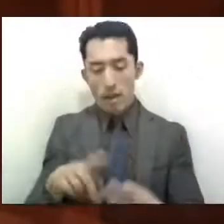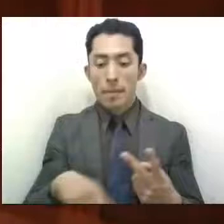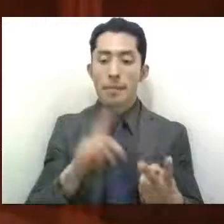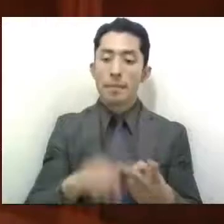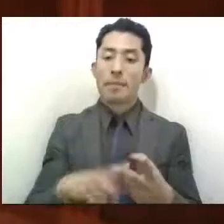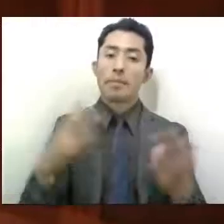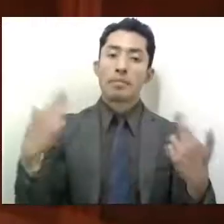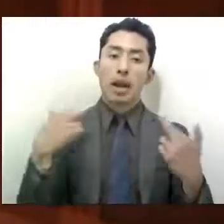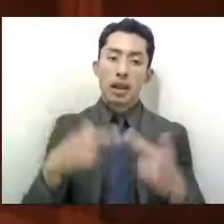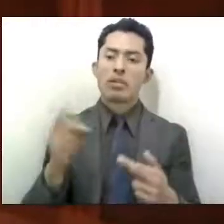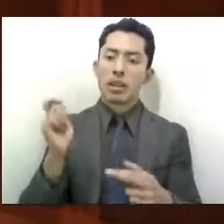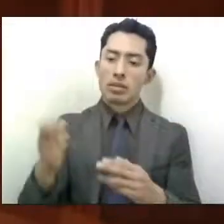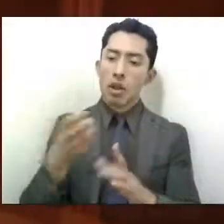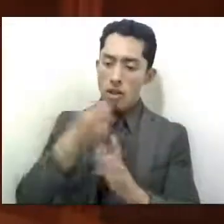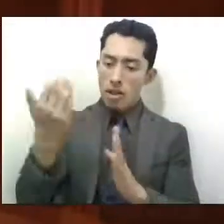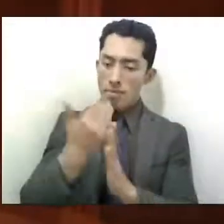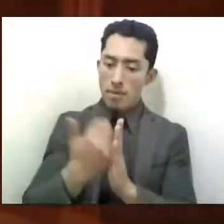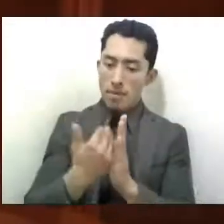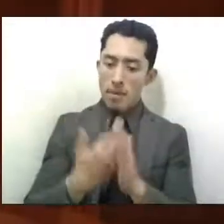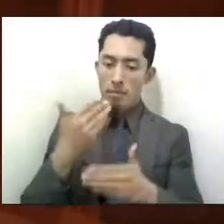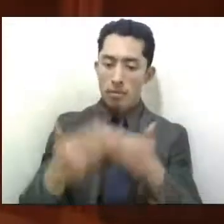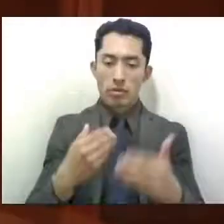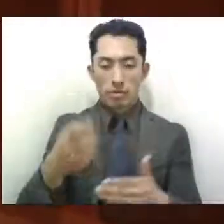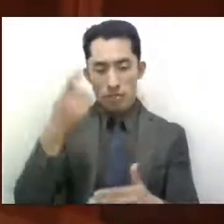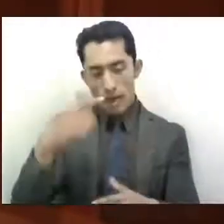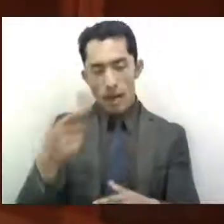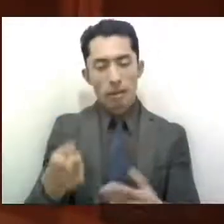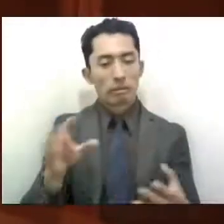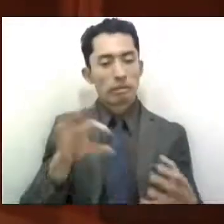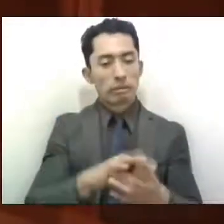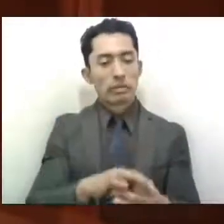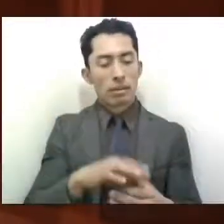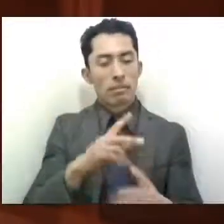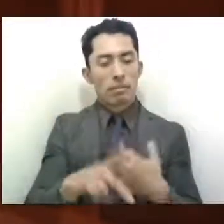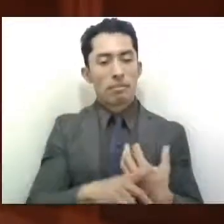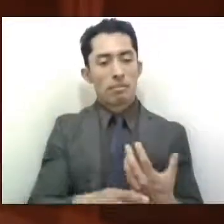progreso auténtico de la patria, Jaime Torres Bodet.